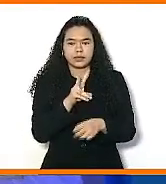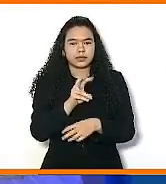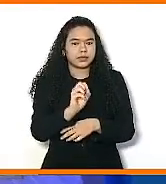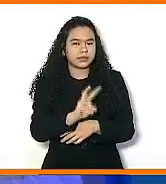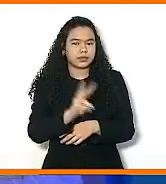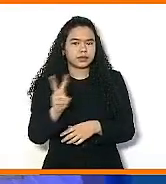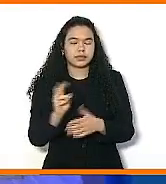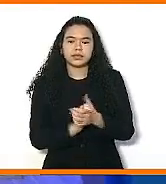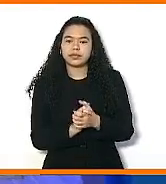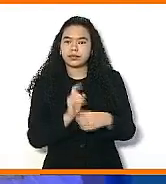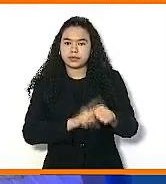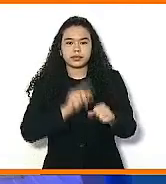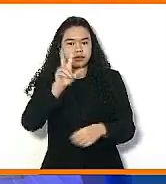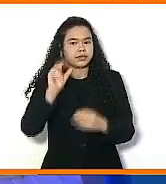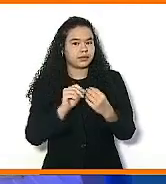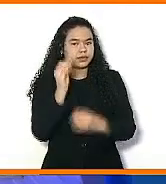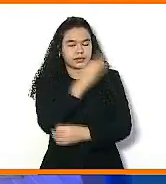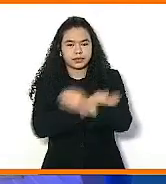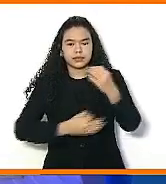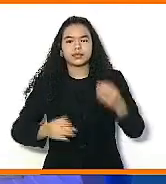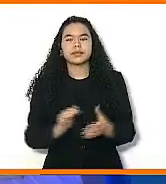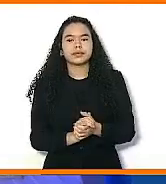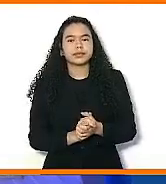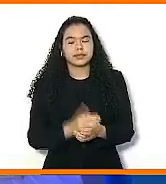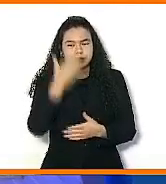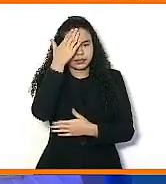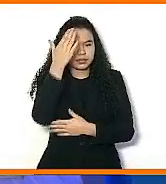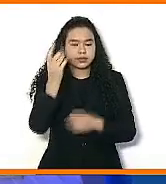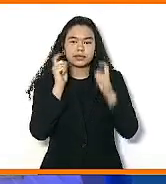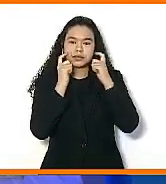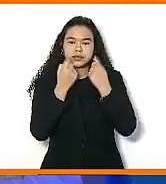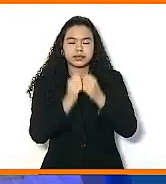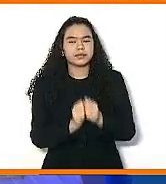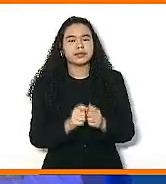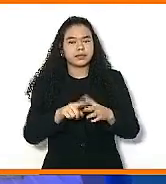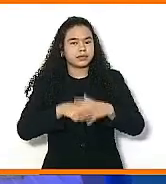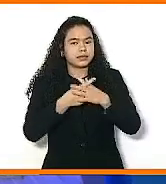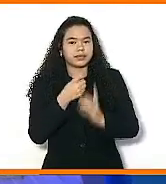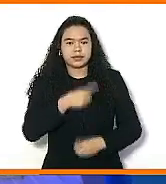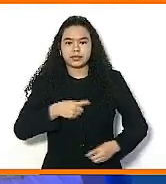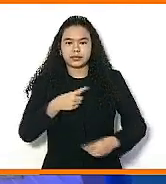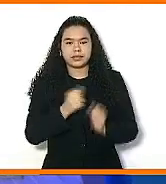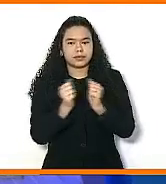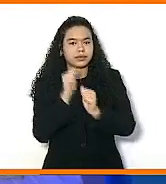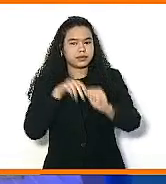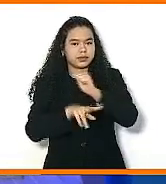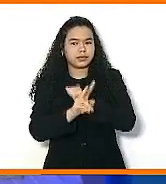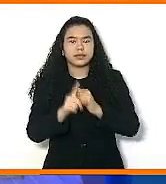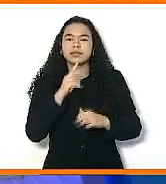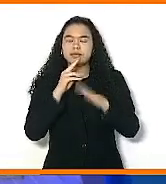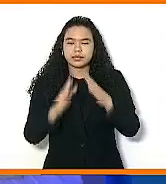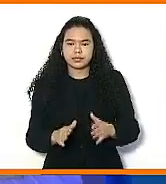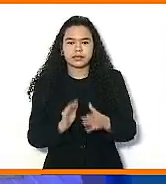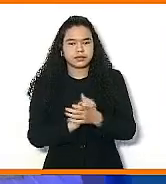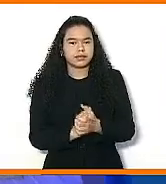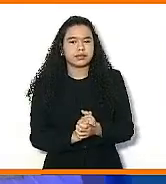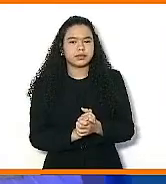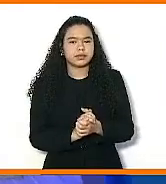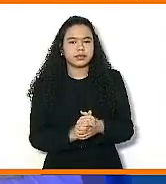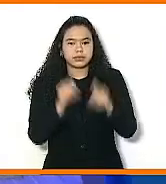cuando son las tres en punto de la tarde de salud de la hice serrano comenzamos la diversión con premiados y sus gatos echadas